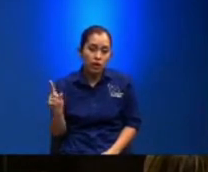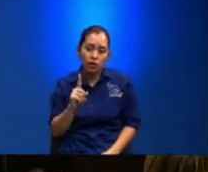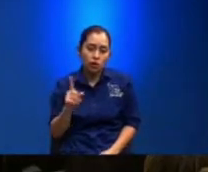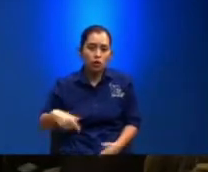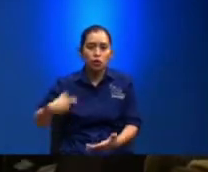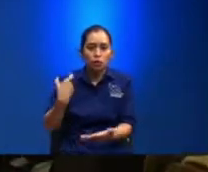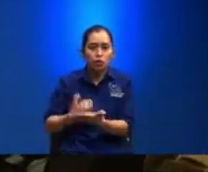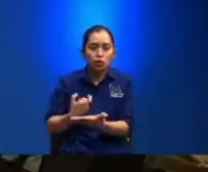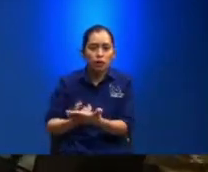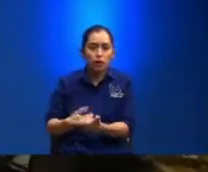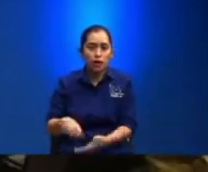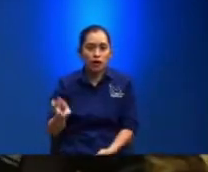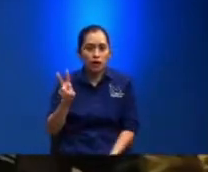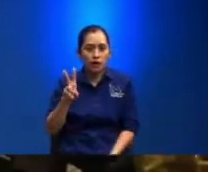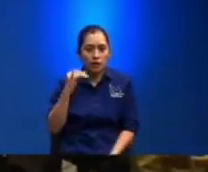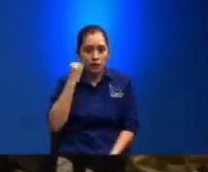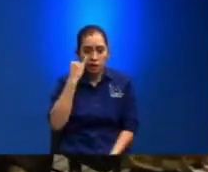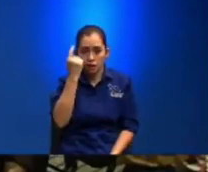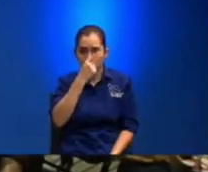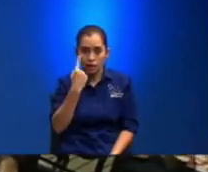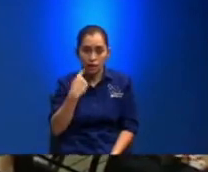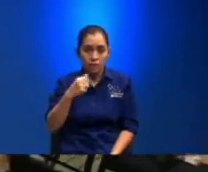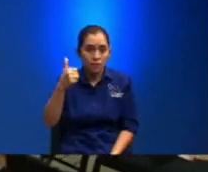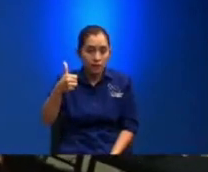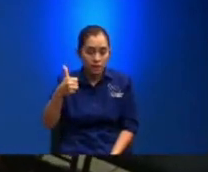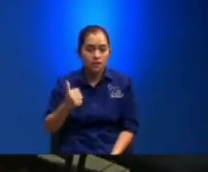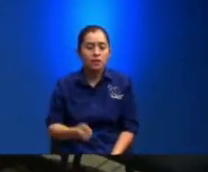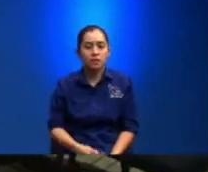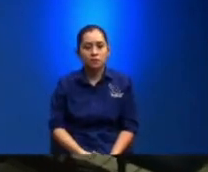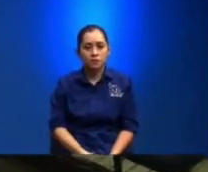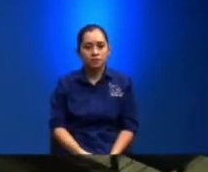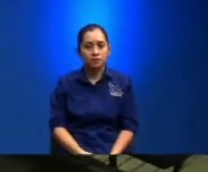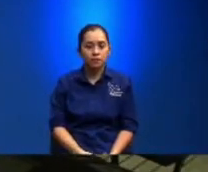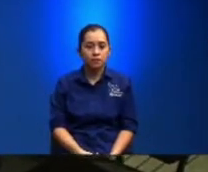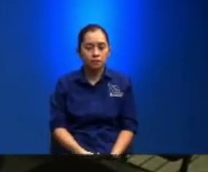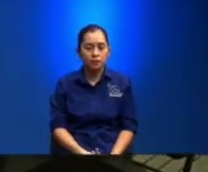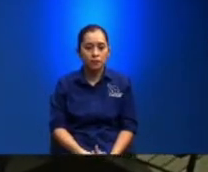pero ya después el esposo de es difícil la cosa no se va a ir